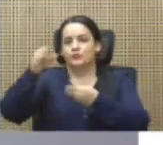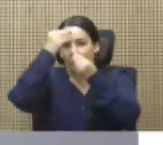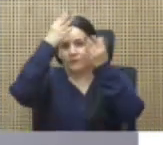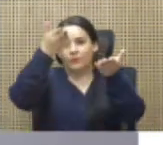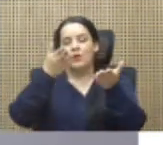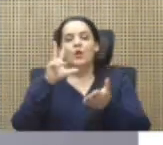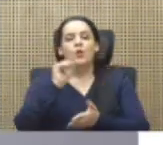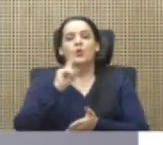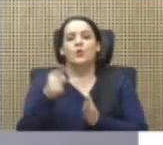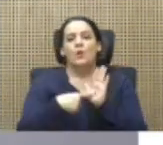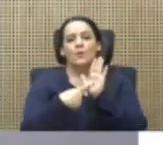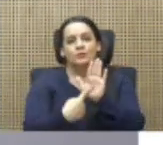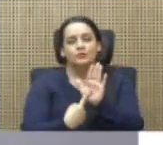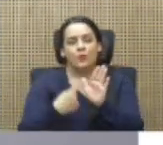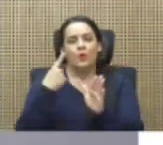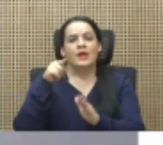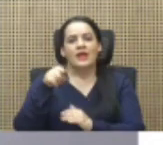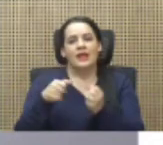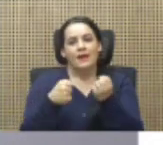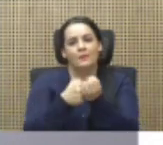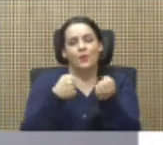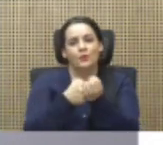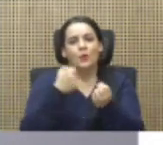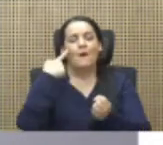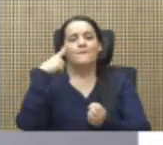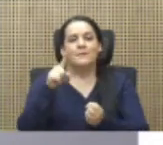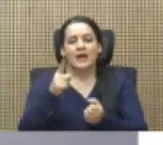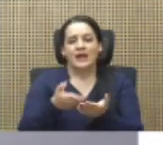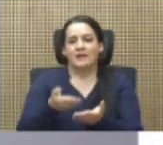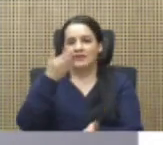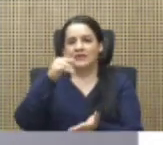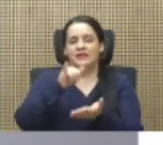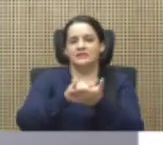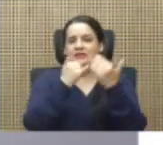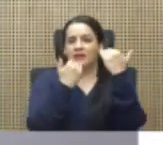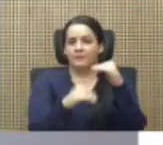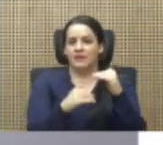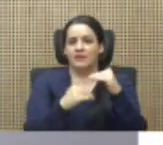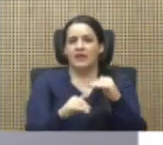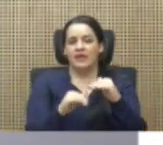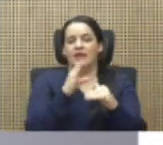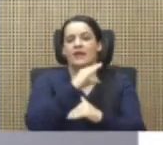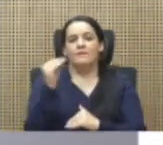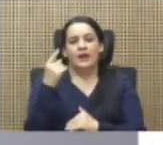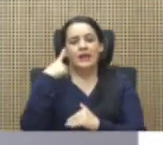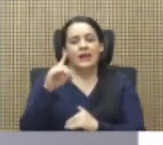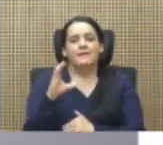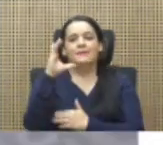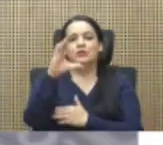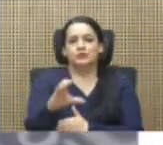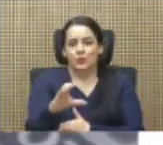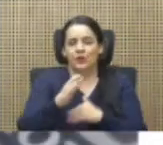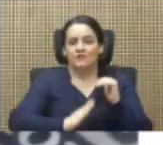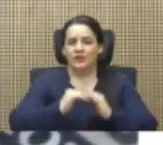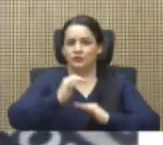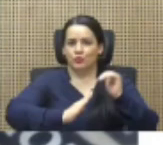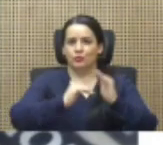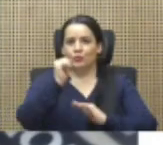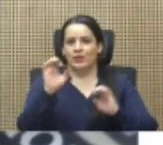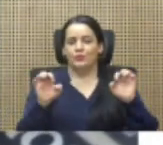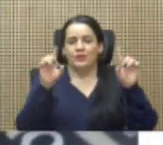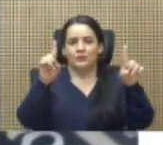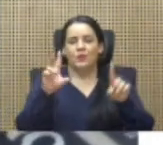levantar ese límite a las partidas presupuestarias de inversión en infraestructura educativa. Ni mencionó su apoyo